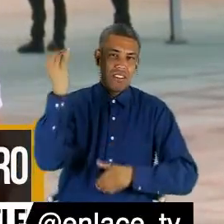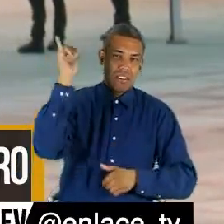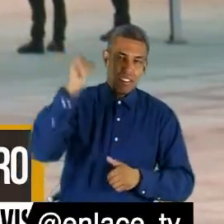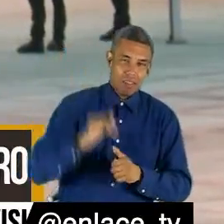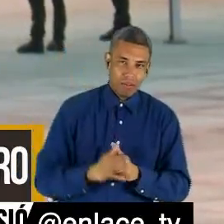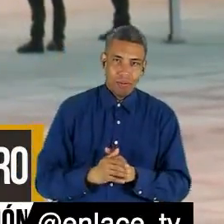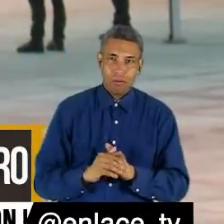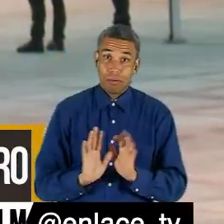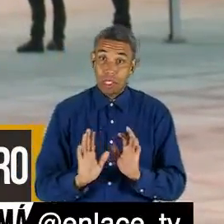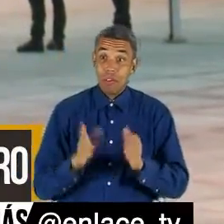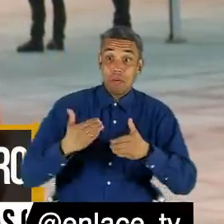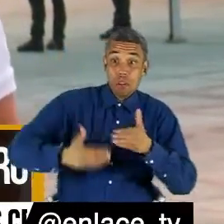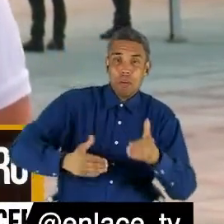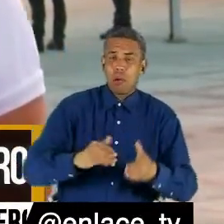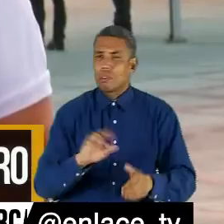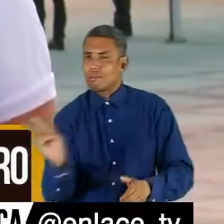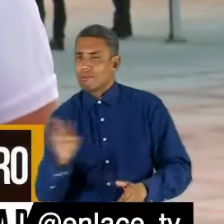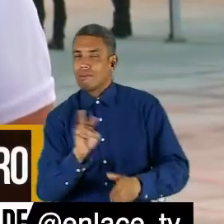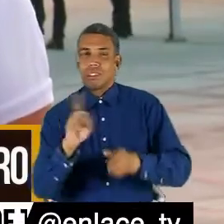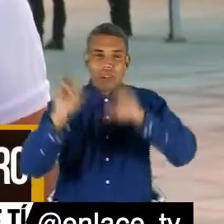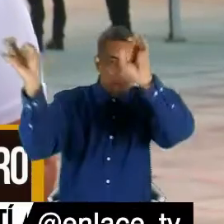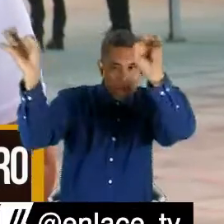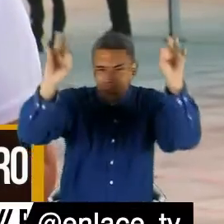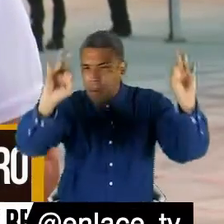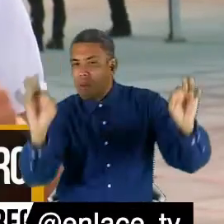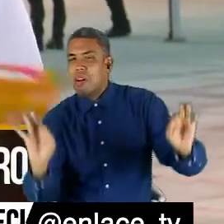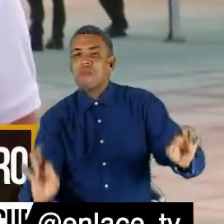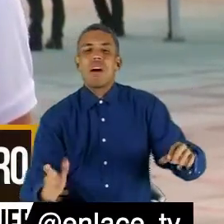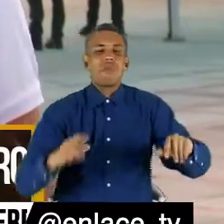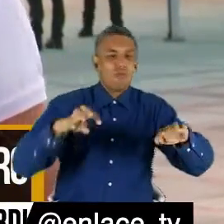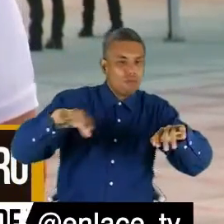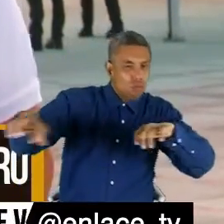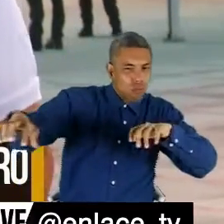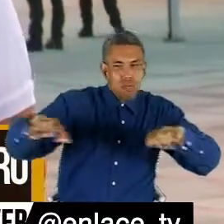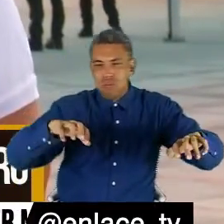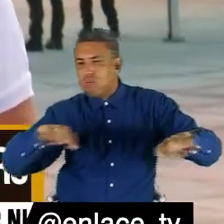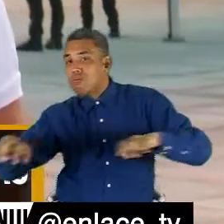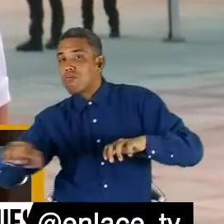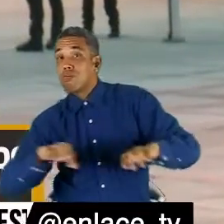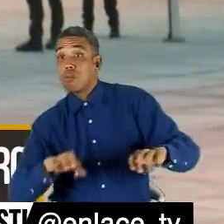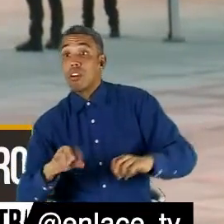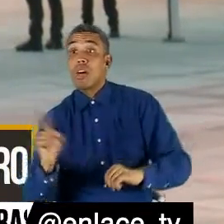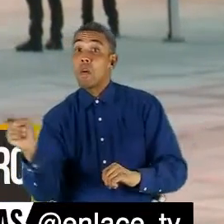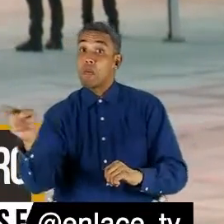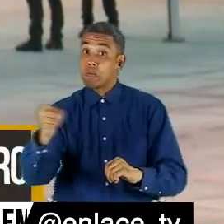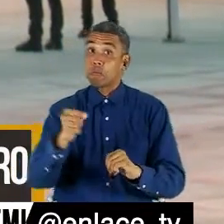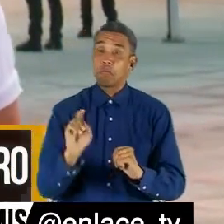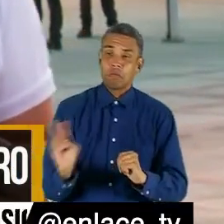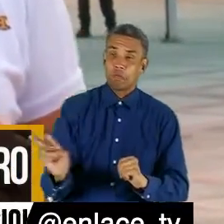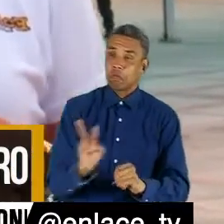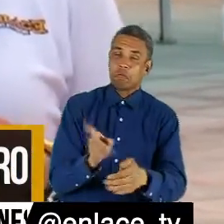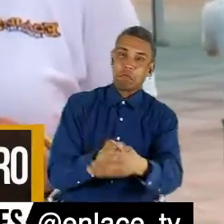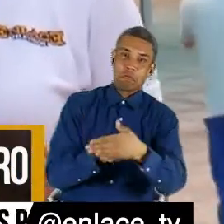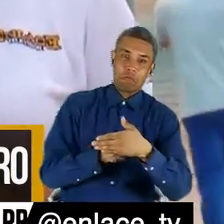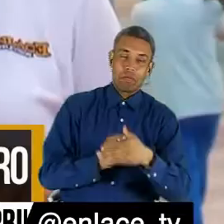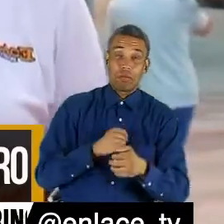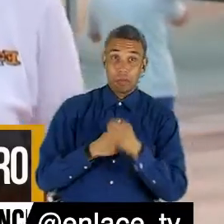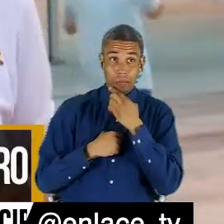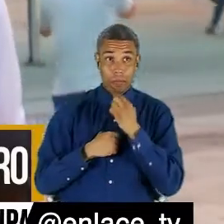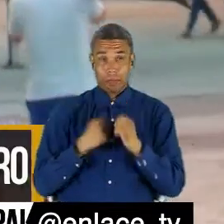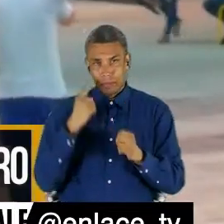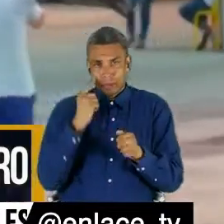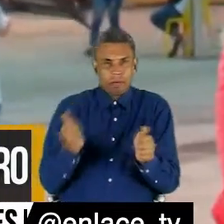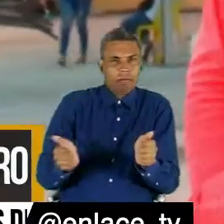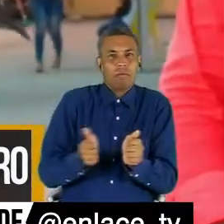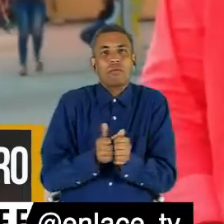la logística para llevar a cabo las diferentes actividades que formarán parte de esta feria, Feriagro. Precisamente se encuentra a mi lado Lucas